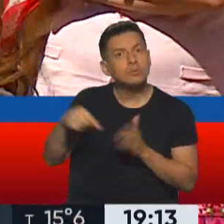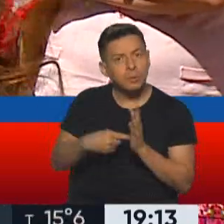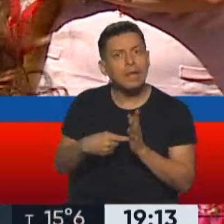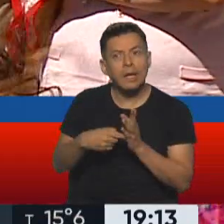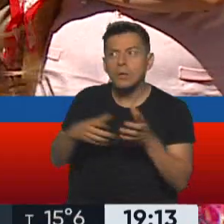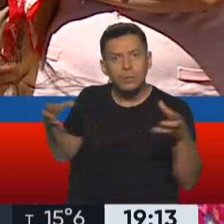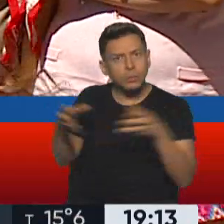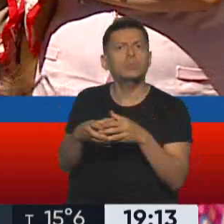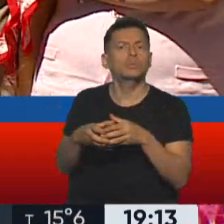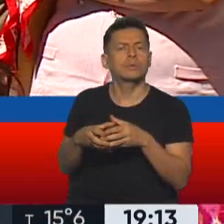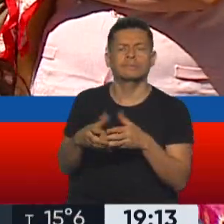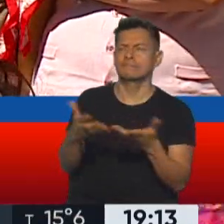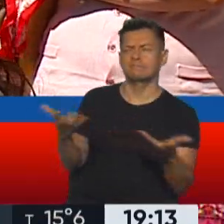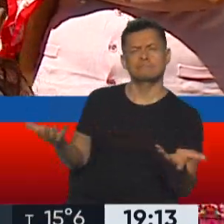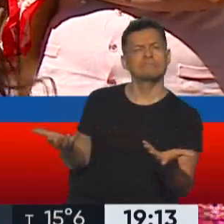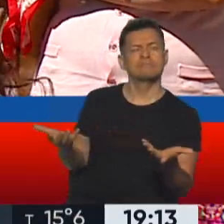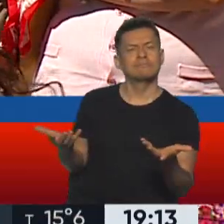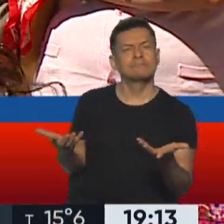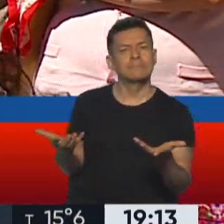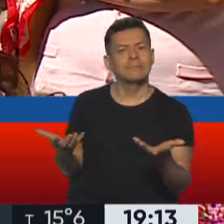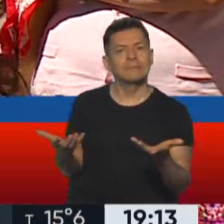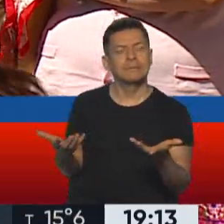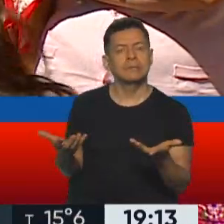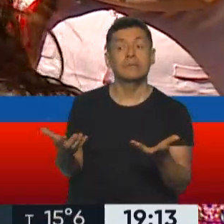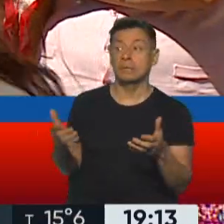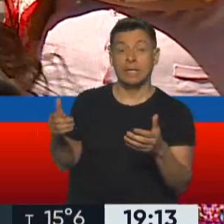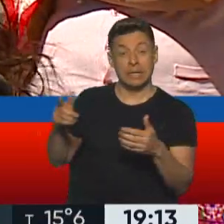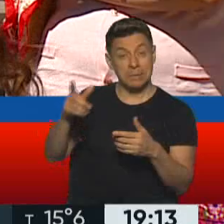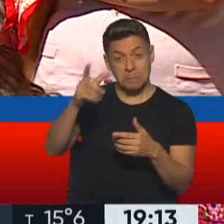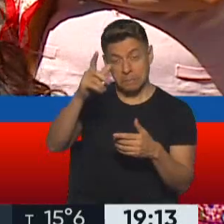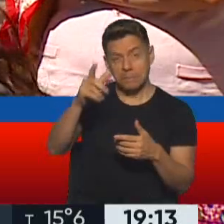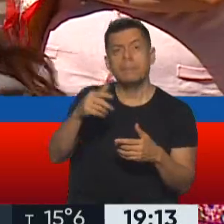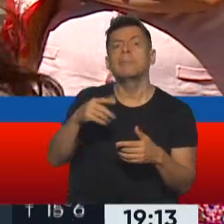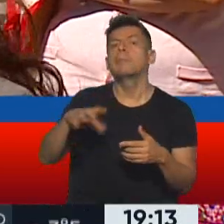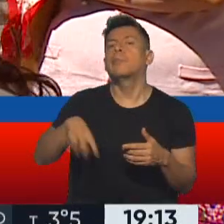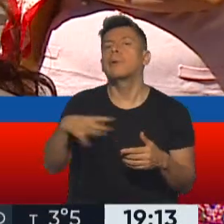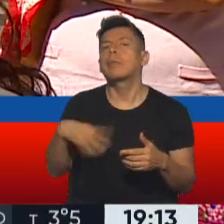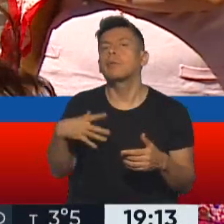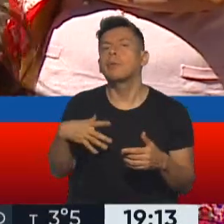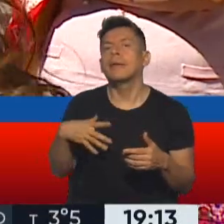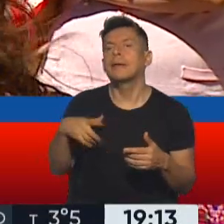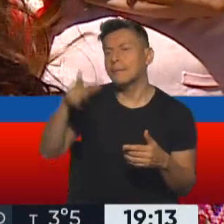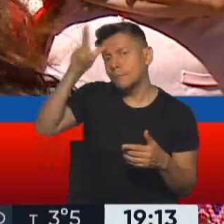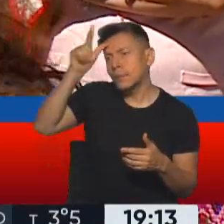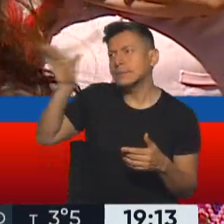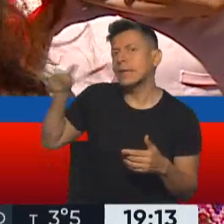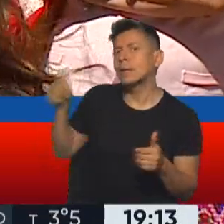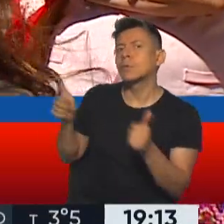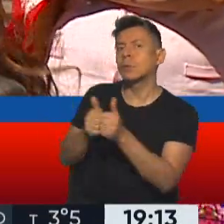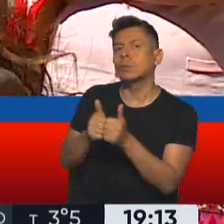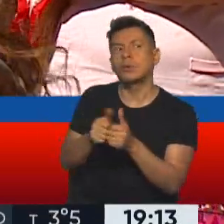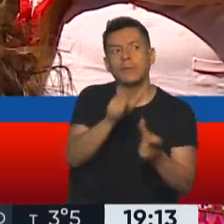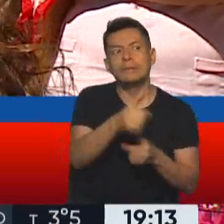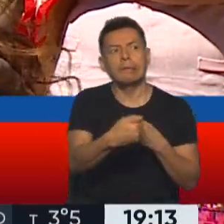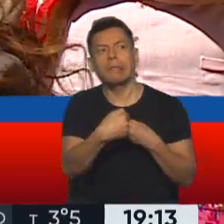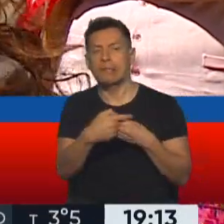sea eso nos llama la atención hacia tuvieron que venir escoltados por si algún vecino les decía algo o sea es una locura